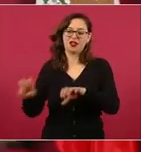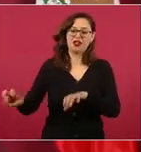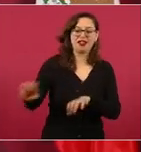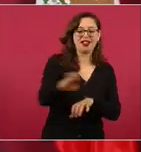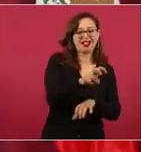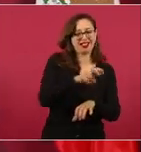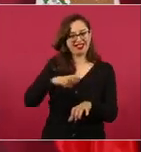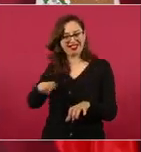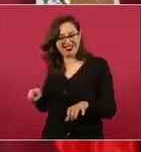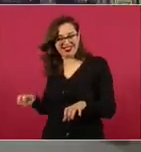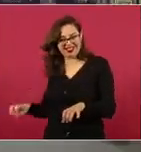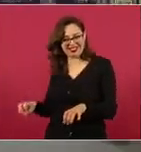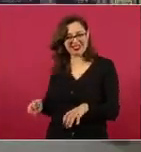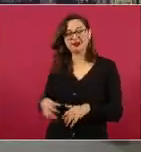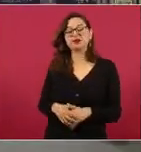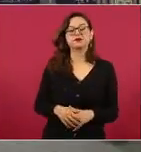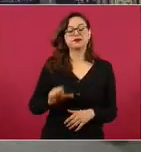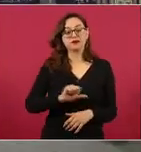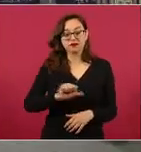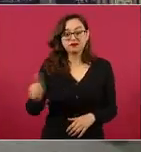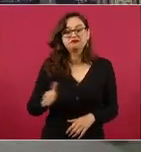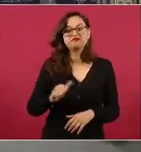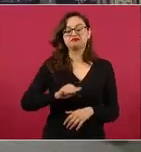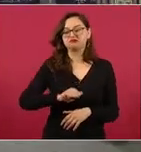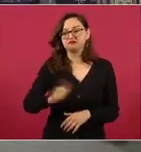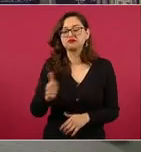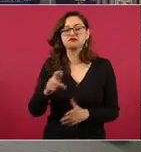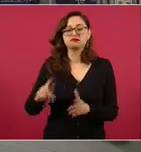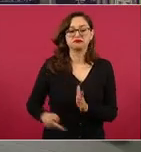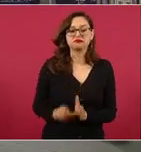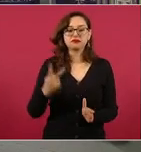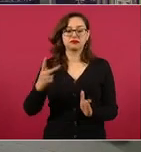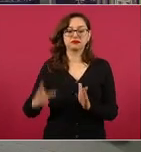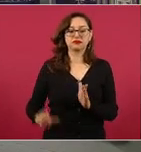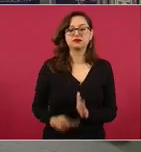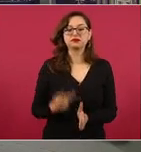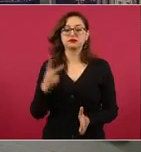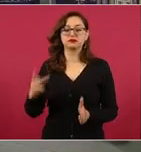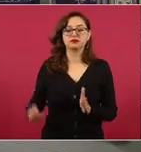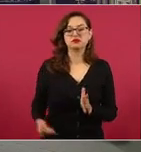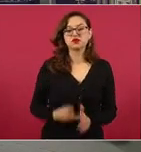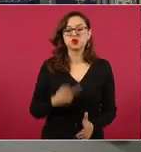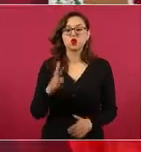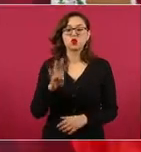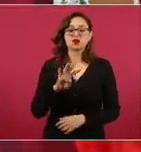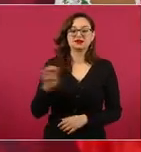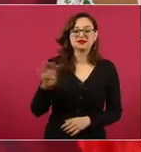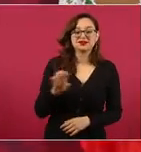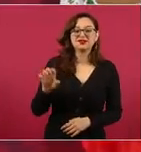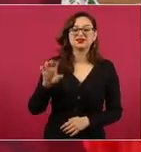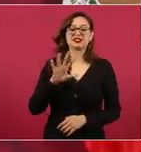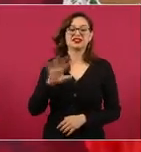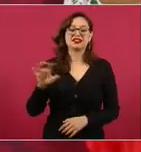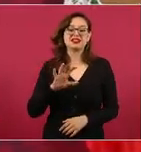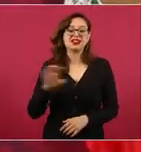otro, pues así, como 400 o 500,